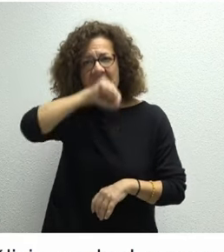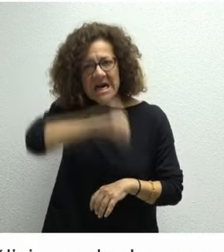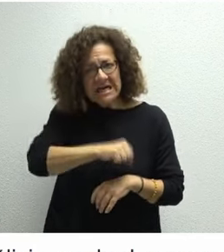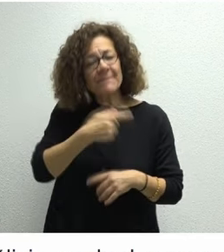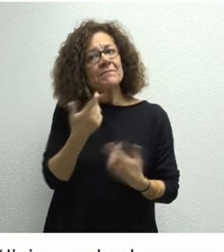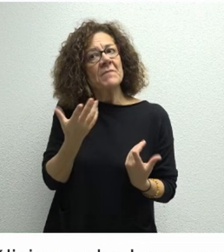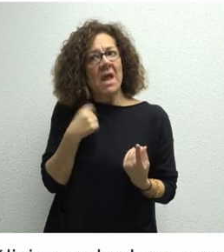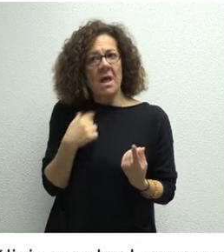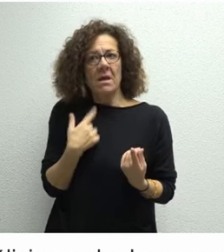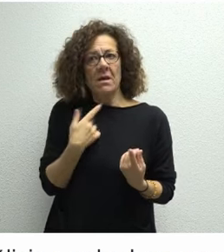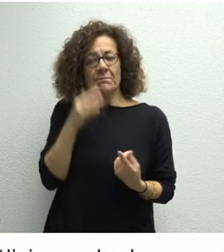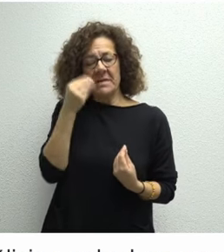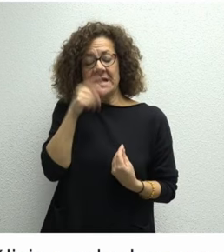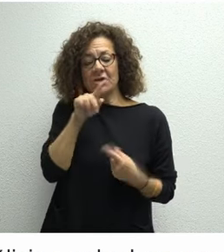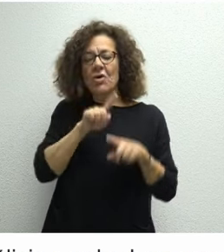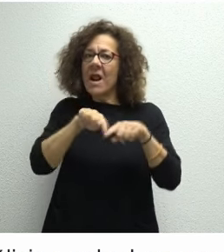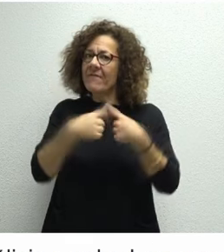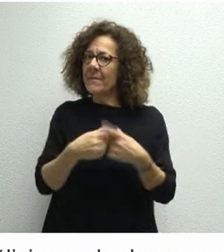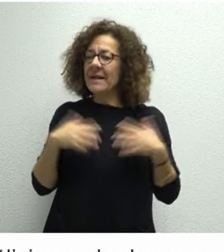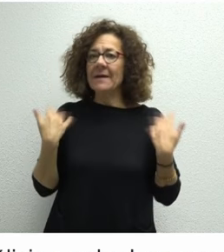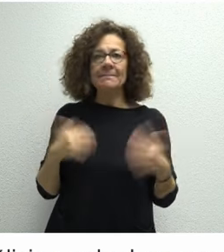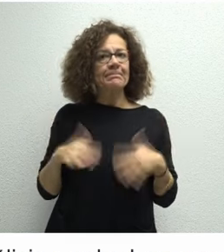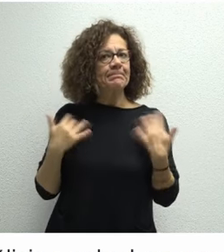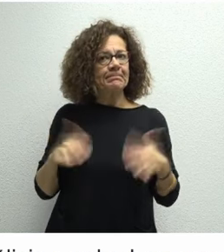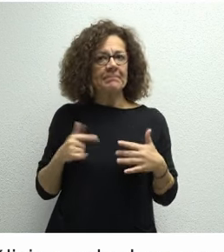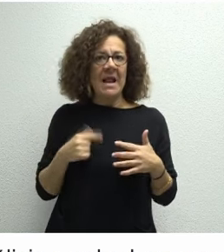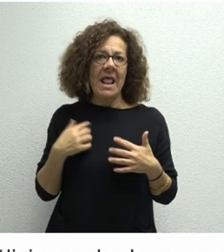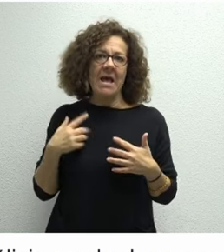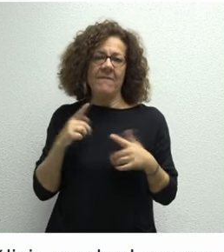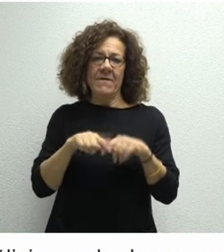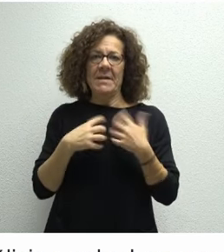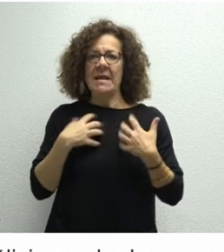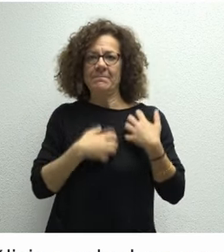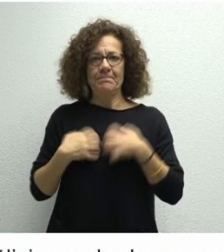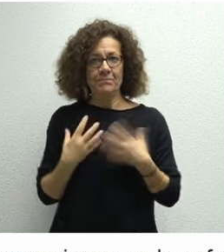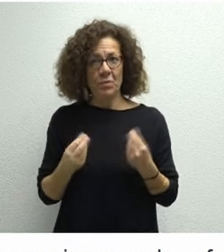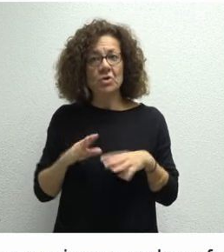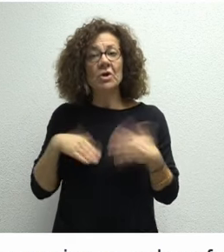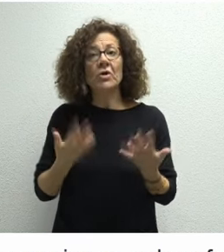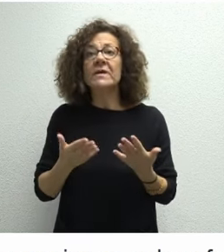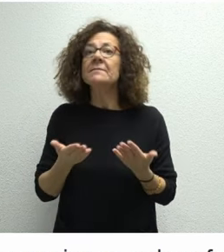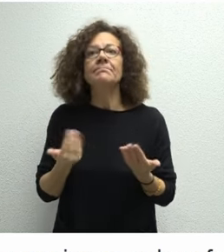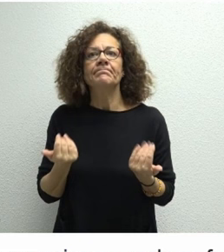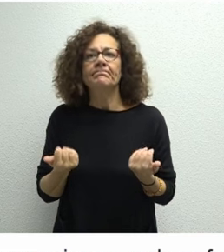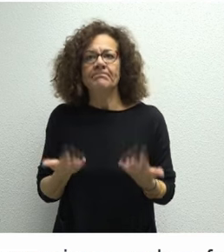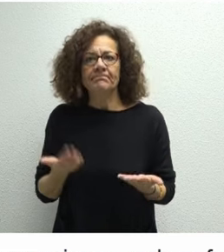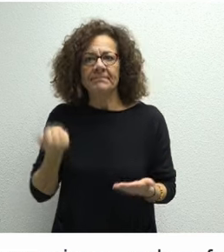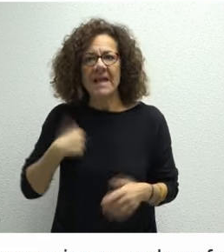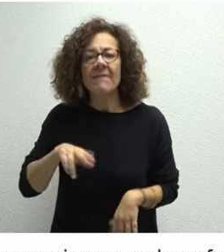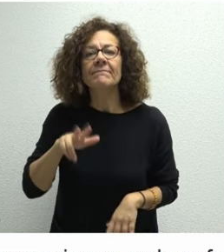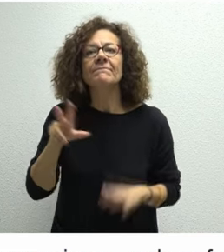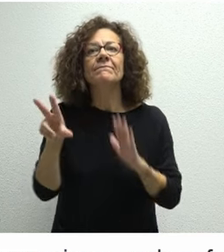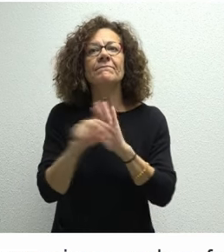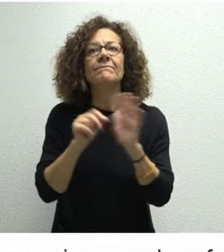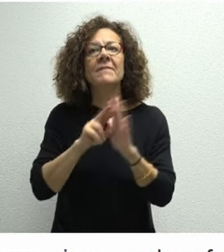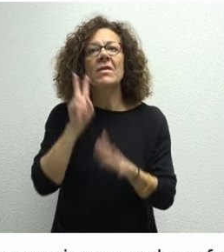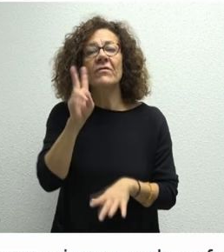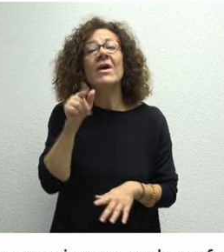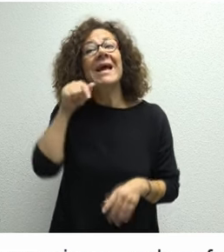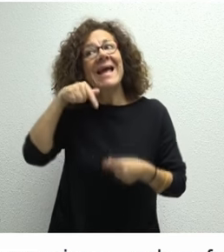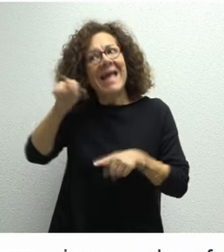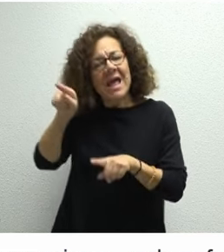una familia pues como podéis comprobar como podéis imaginar pues muy angustiada no así que nada sin más pues os ponemos el el vídeo que os